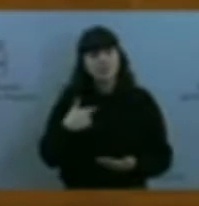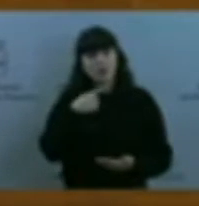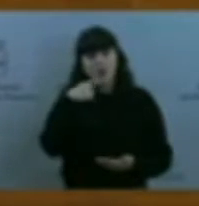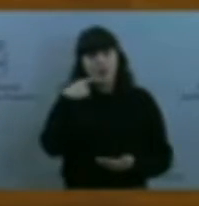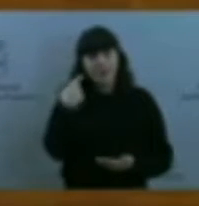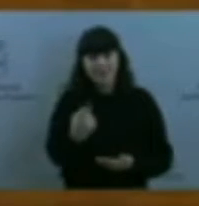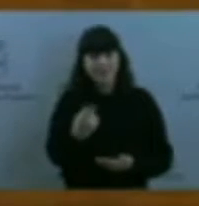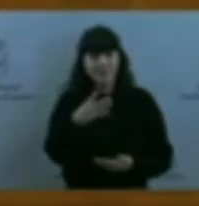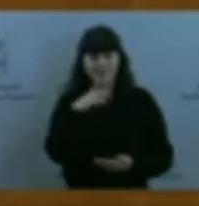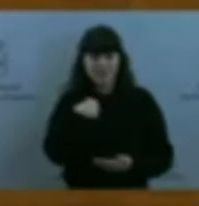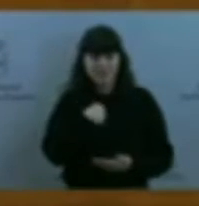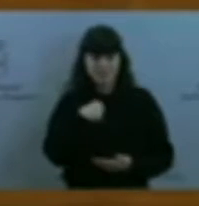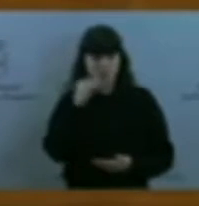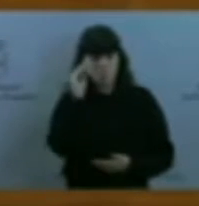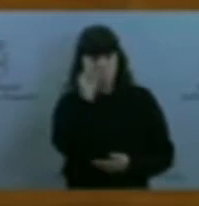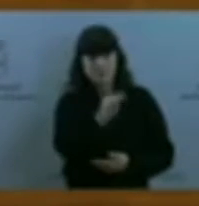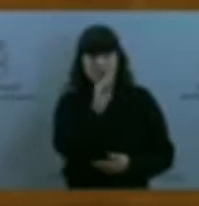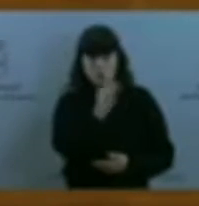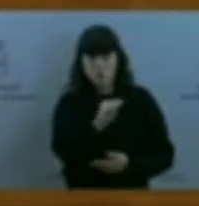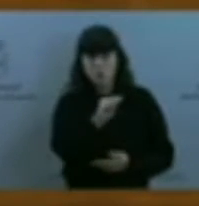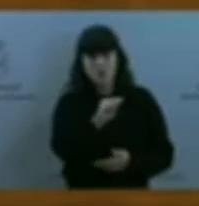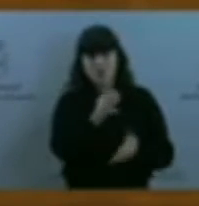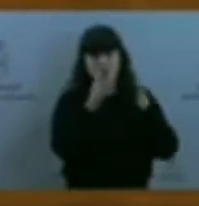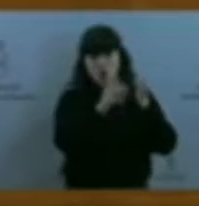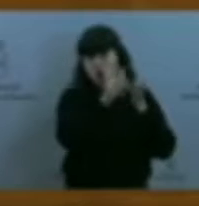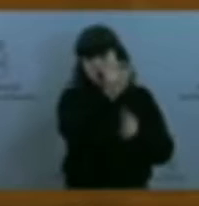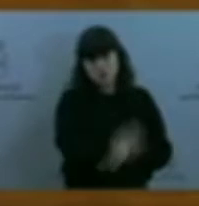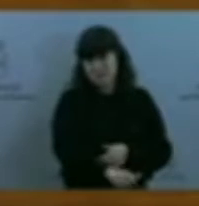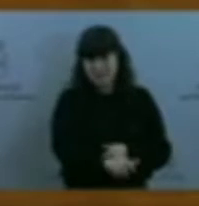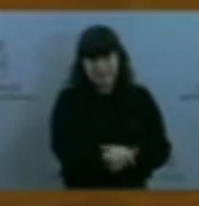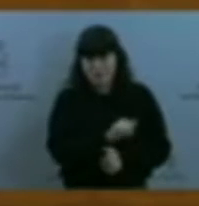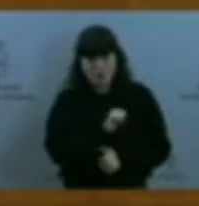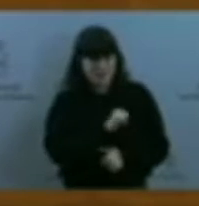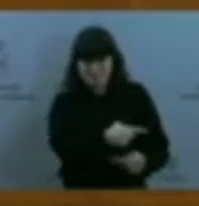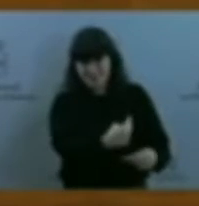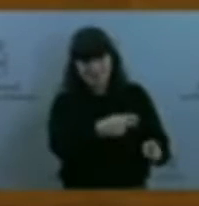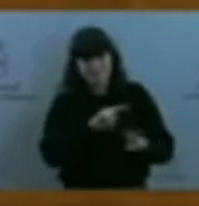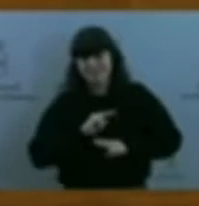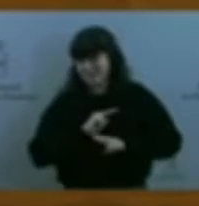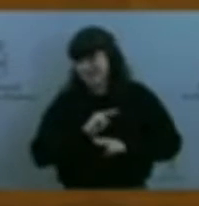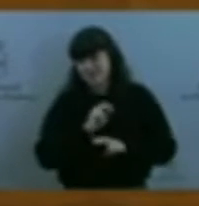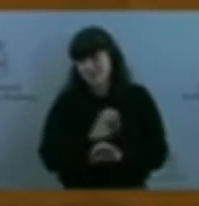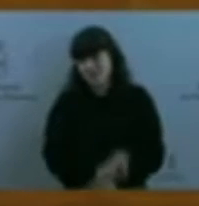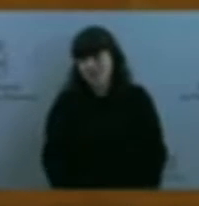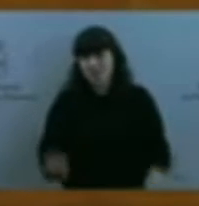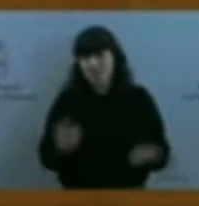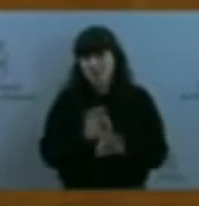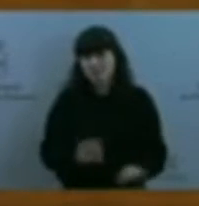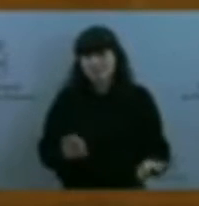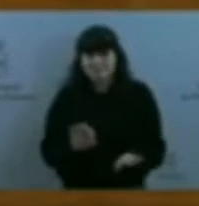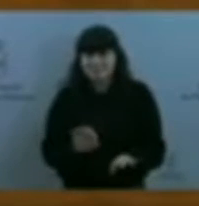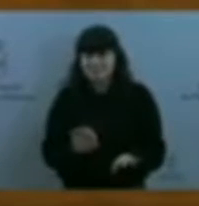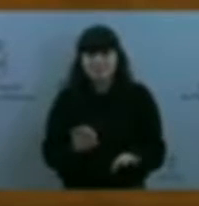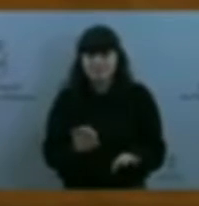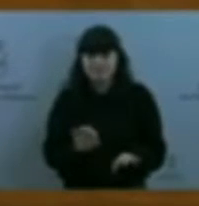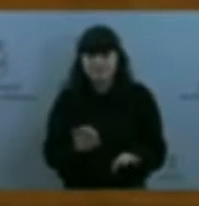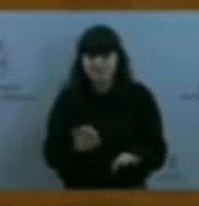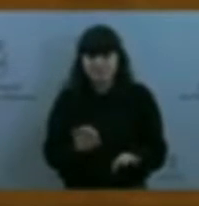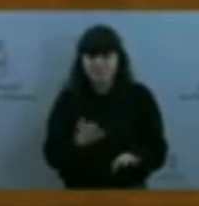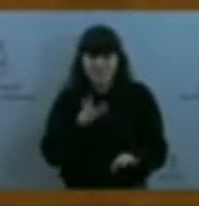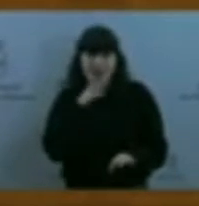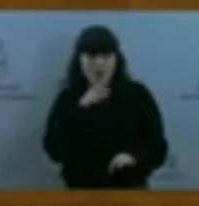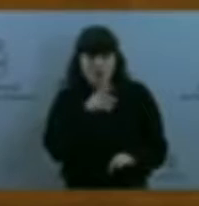espero actualmente nada de usted. No lo espero ahora que va a acabar su mandato, ni lo esperaría dados